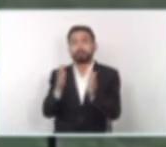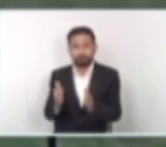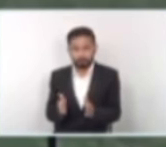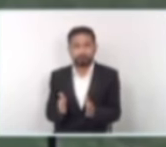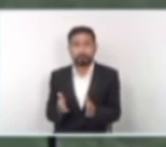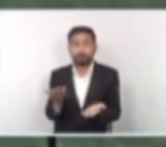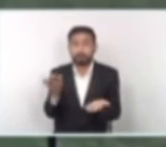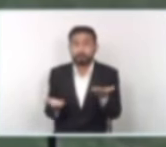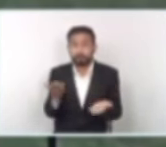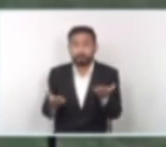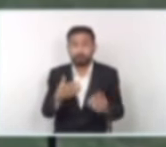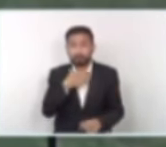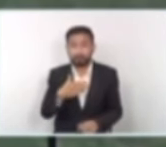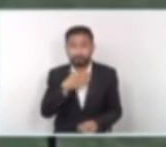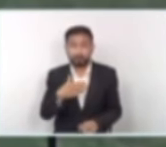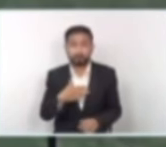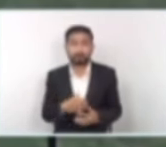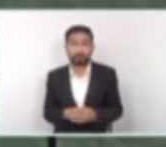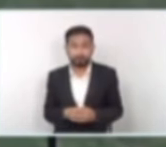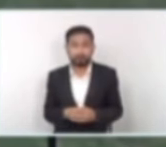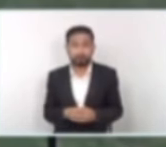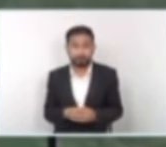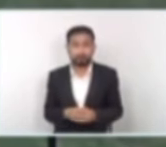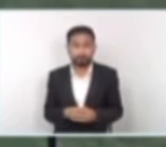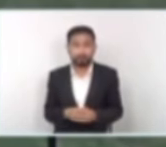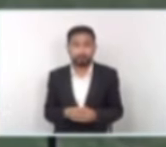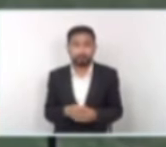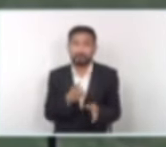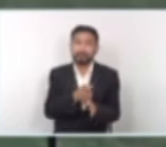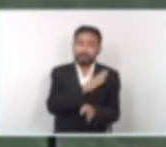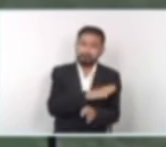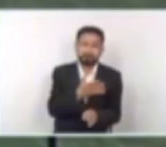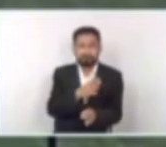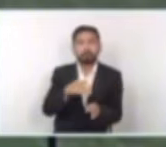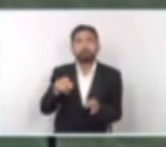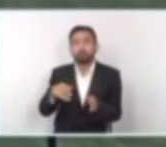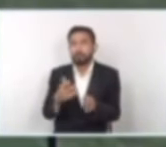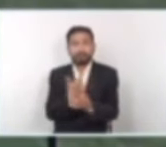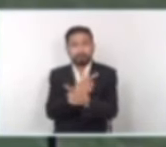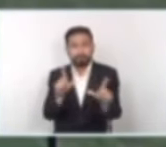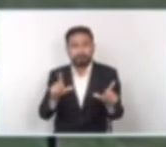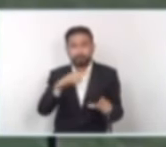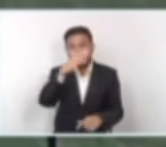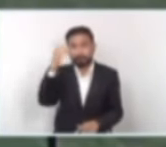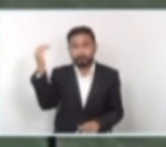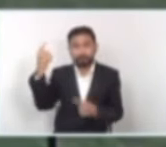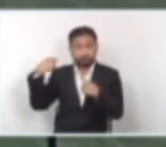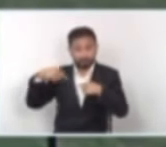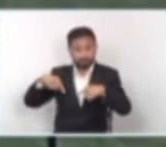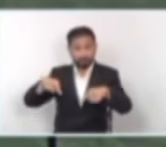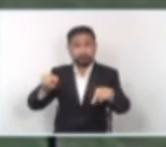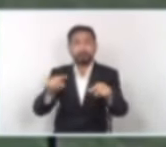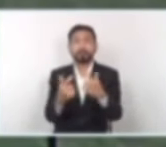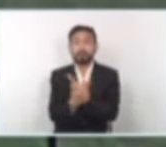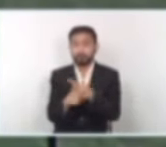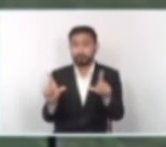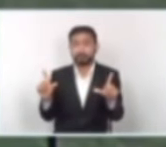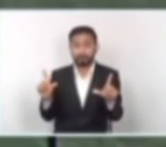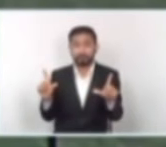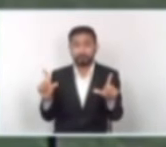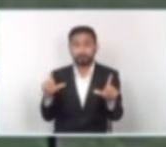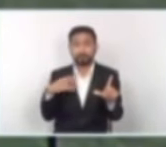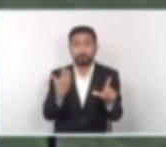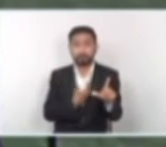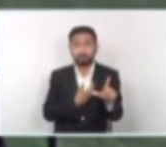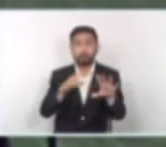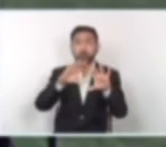tal vez es más difícil que el anterior. Hemos liberado nuestro país, pero debemos mantener esa libertad y debemos hacerlo